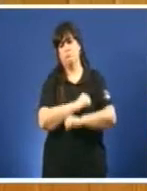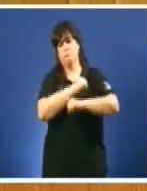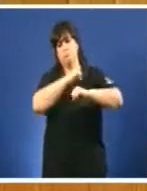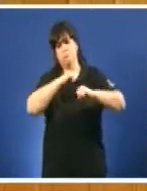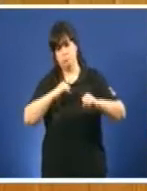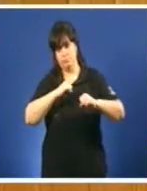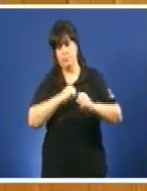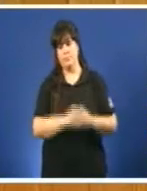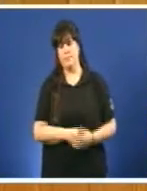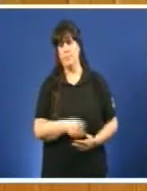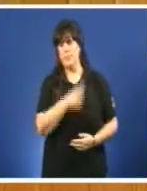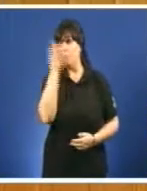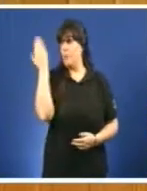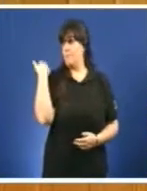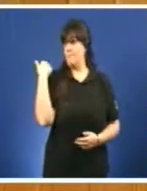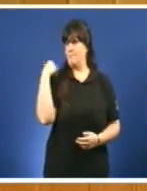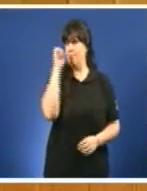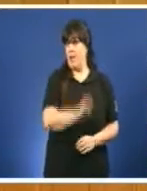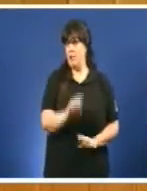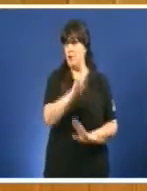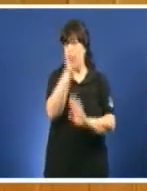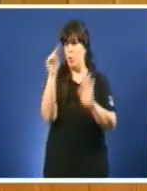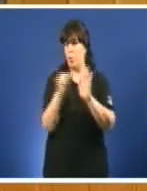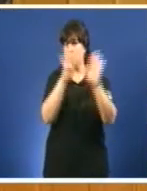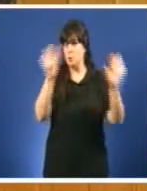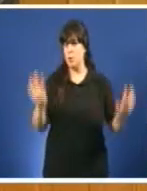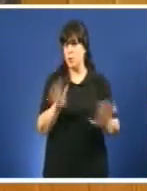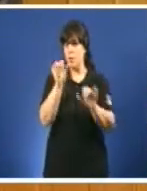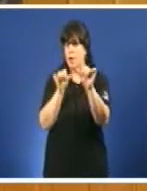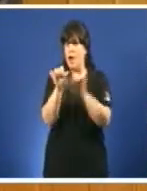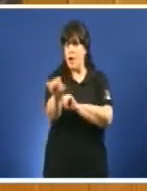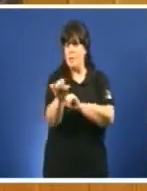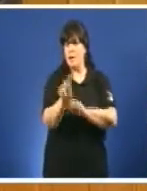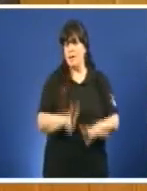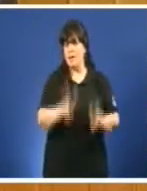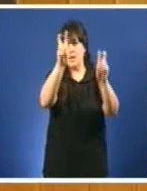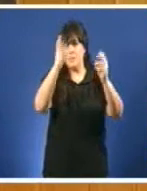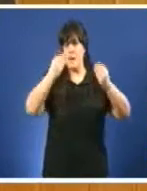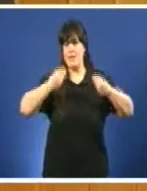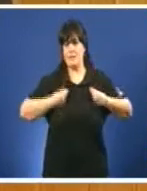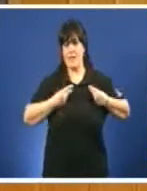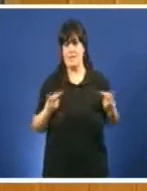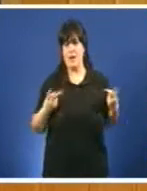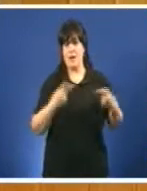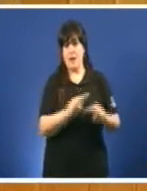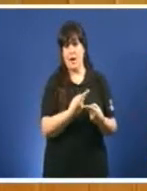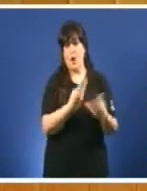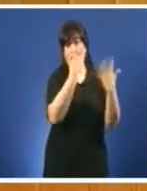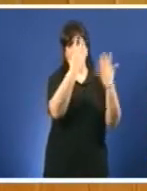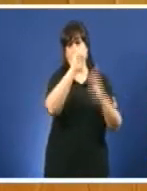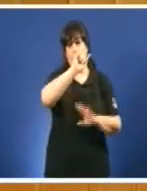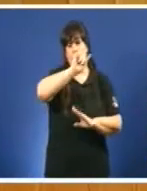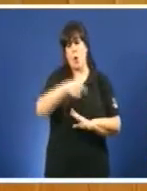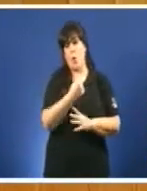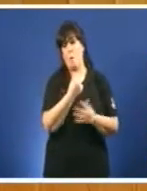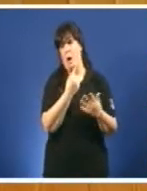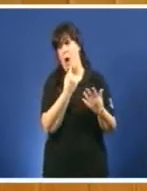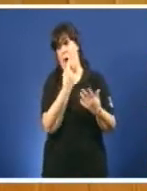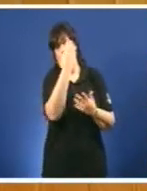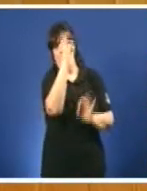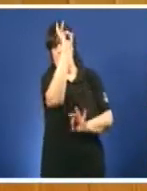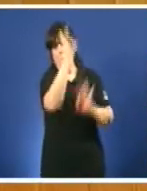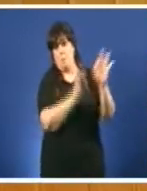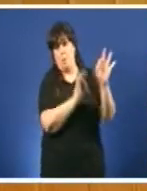2009 o recorte en sanidade é nada máis e nada menos que do 9,51%. En educación